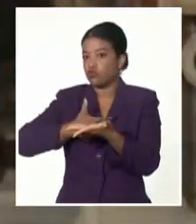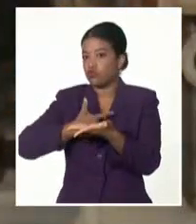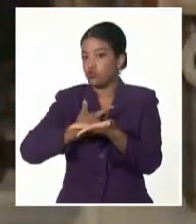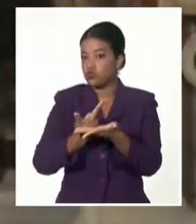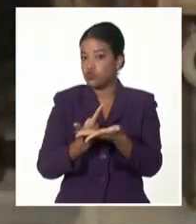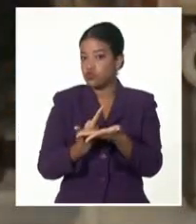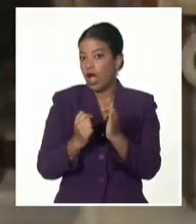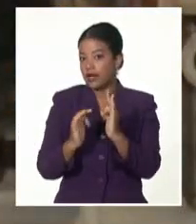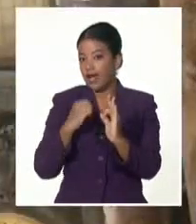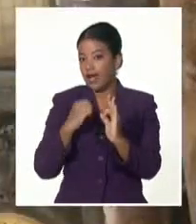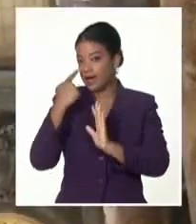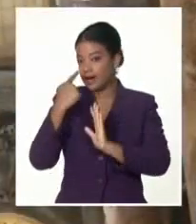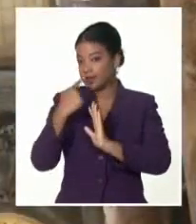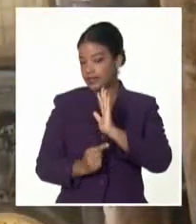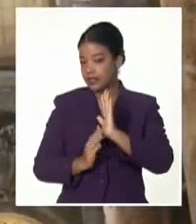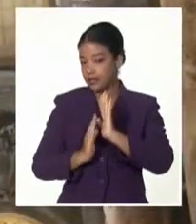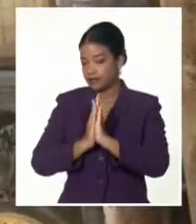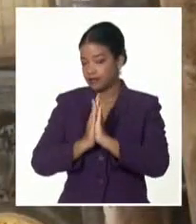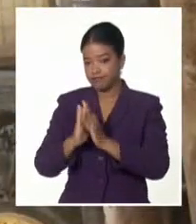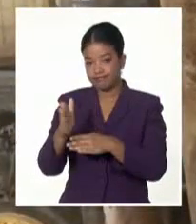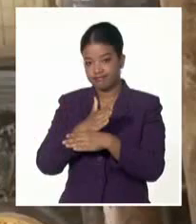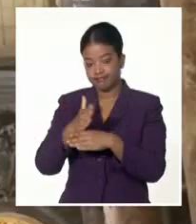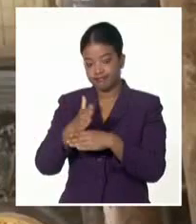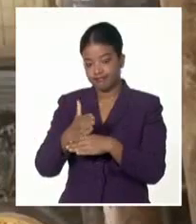mayor templo católico de todo el mundo.